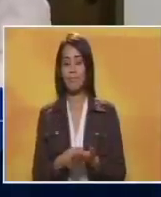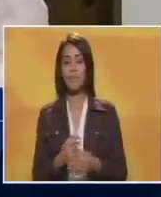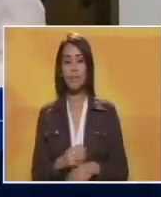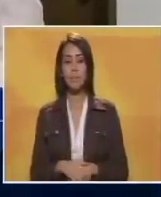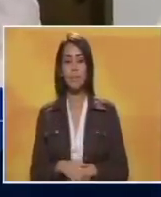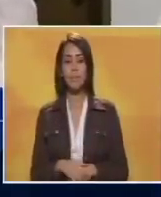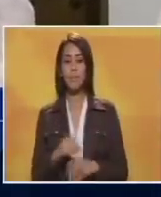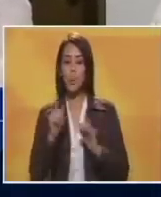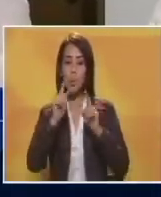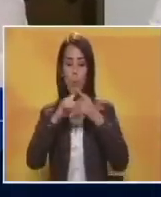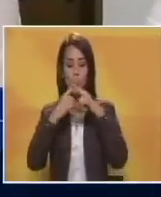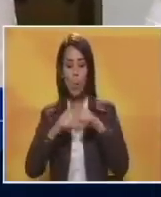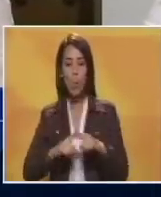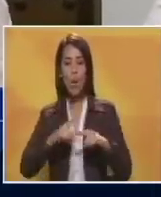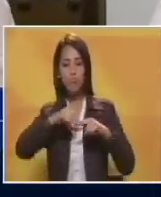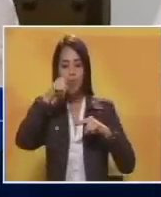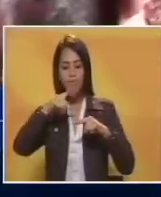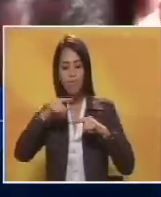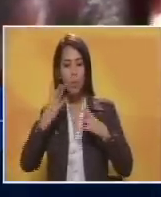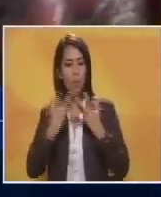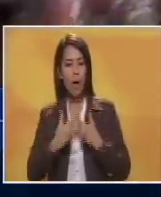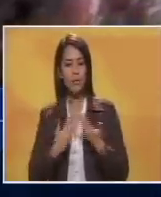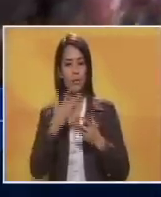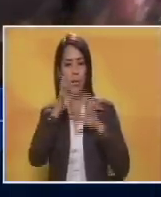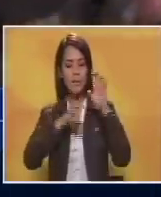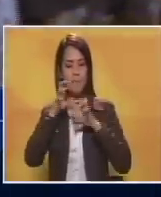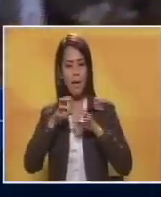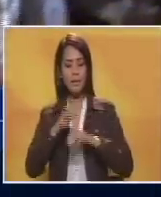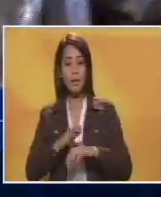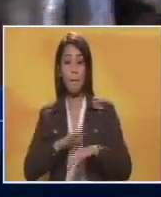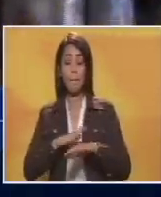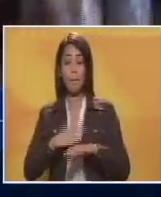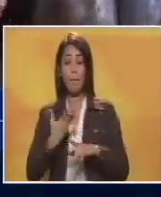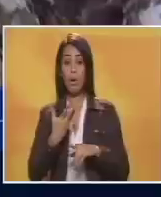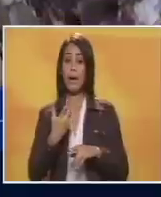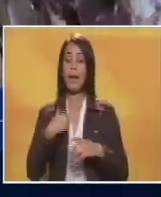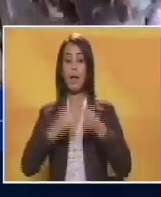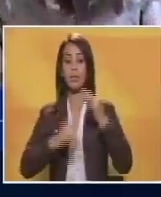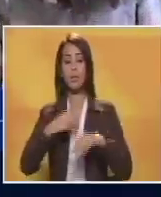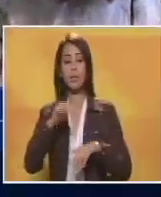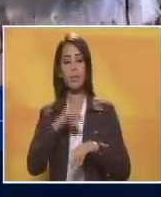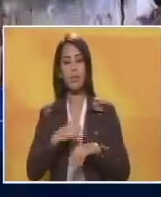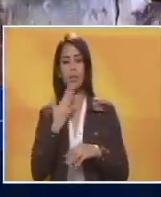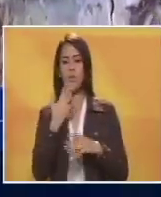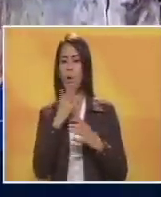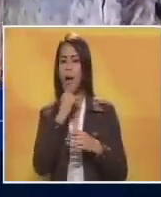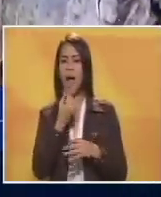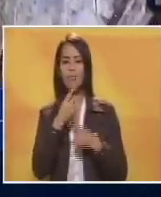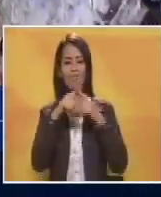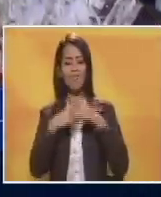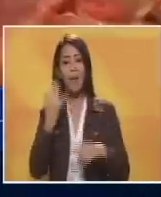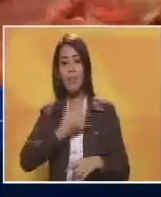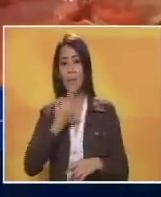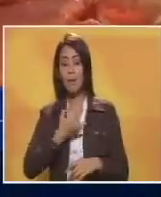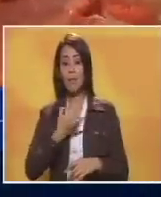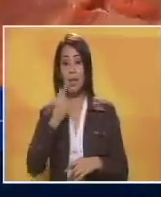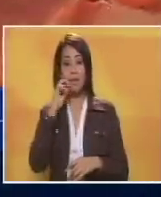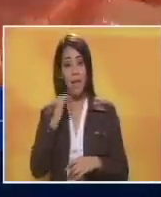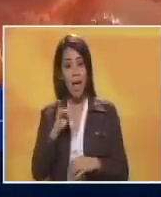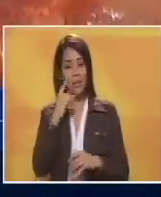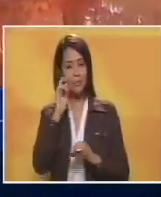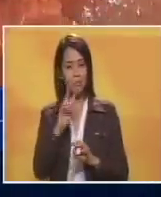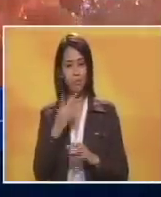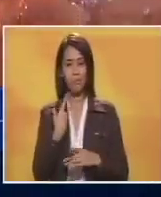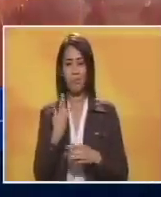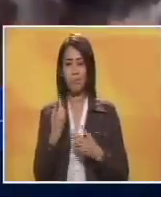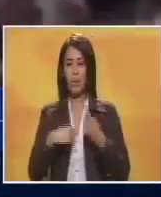hay estadísticas sobre la cantidad de animales de rebaño porque el Ejecutivo Nacional no ofrece cifras reales y se evidencia la poca oferta